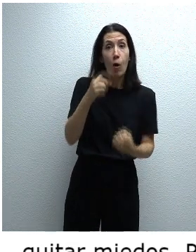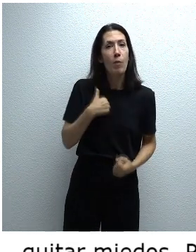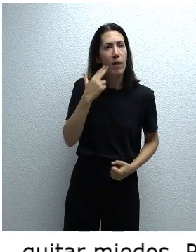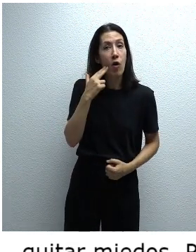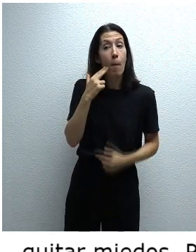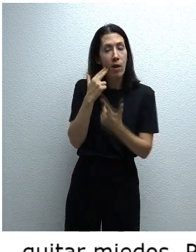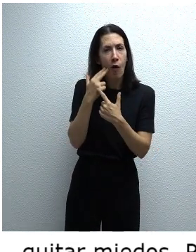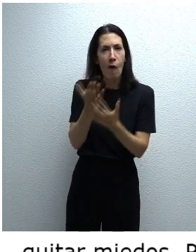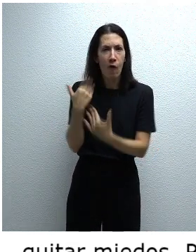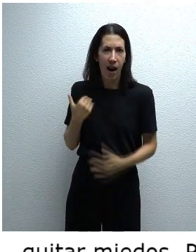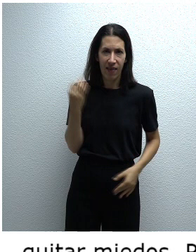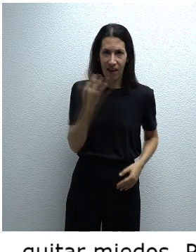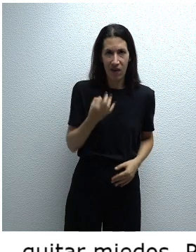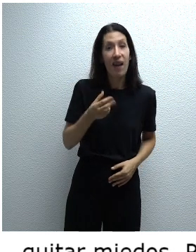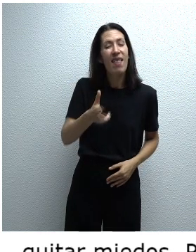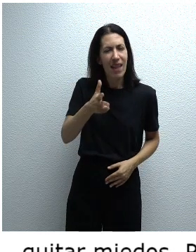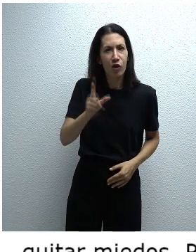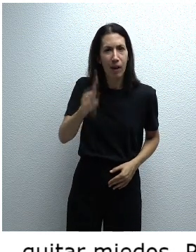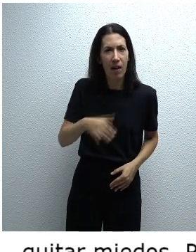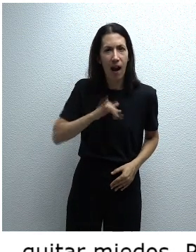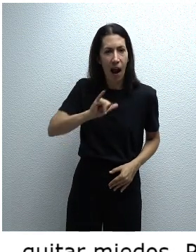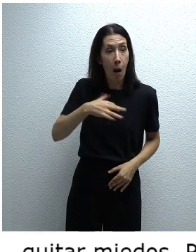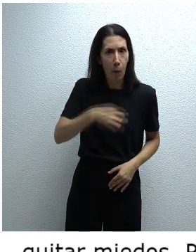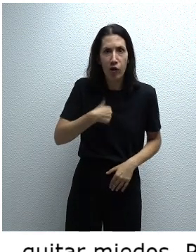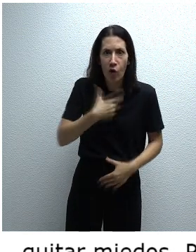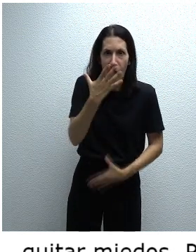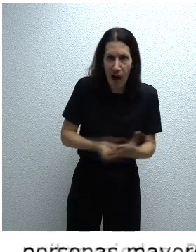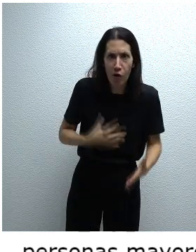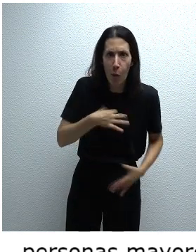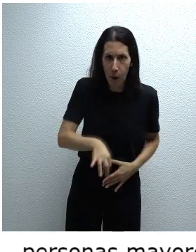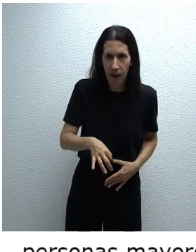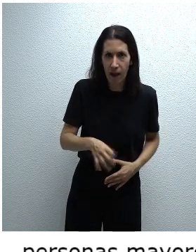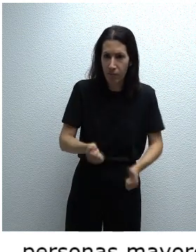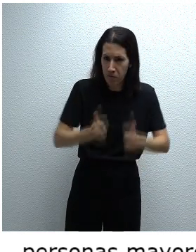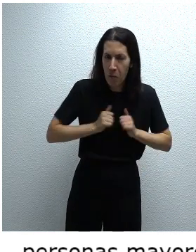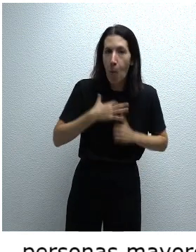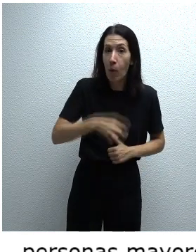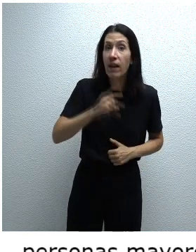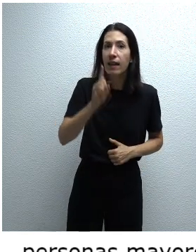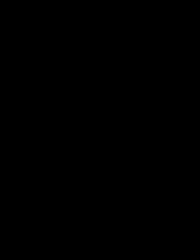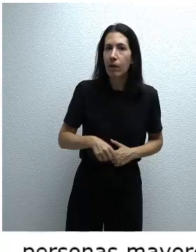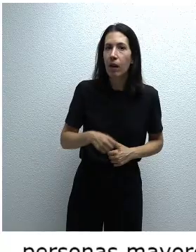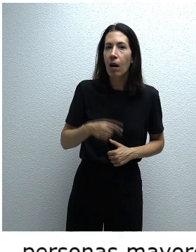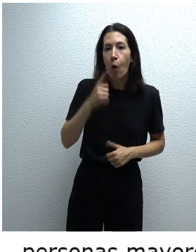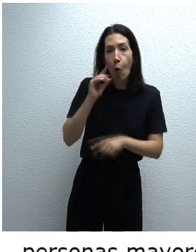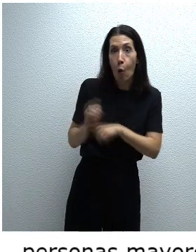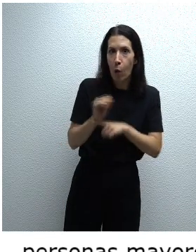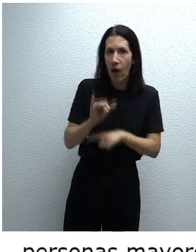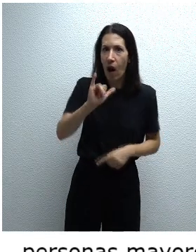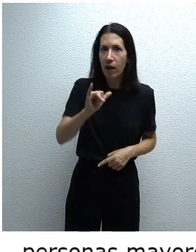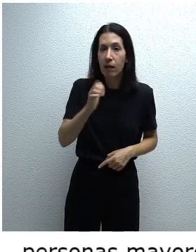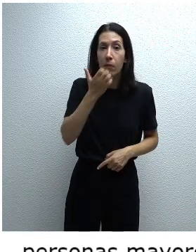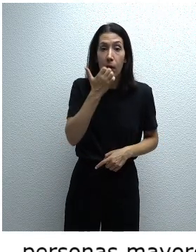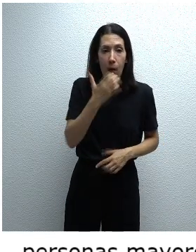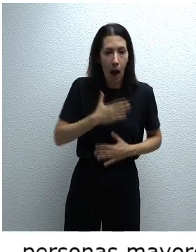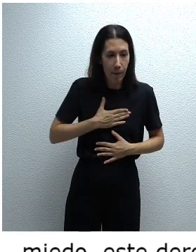este miedo, este derecho también a podernos equivocar y también saber que hay salvaguardias. Por ejemplo, que a